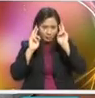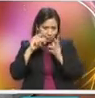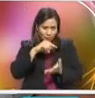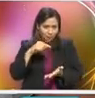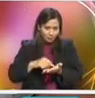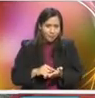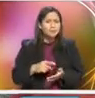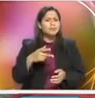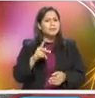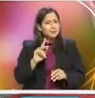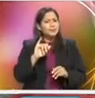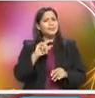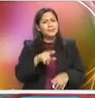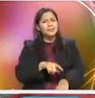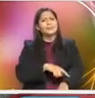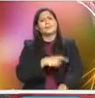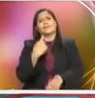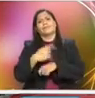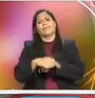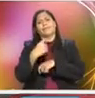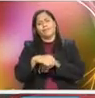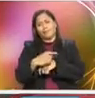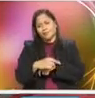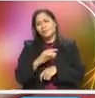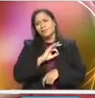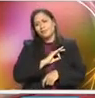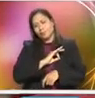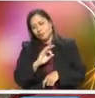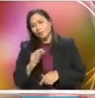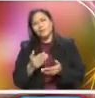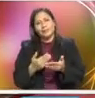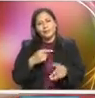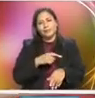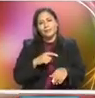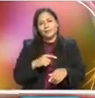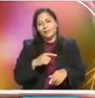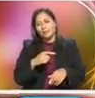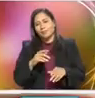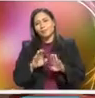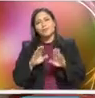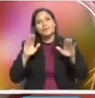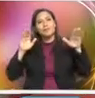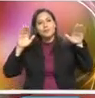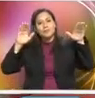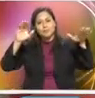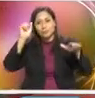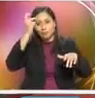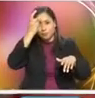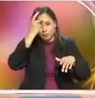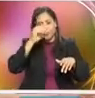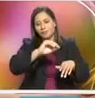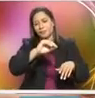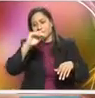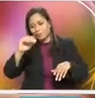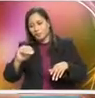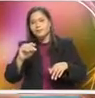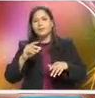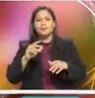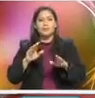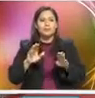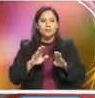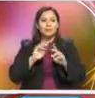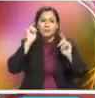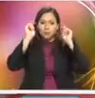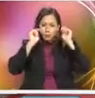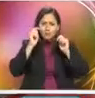zona, pero sí es largo el camino, sería bueno tomarse un buen tiempo, o en todo caso volar a San Luis y de ahí moverse en alguno de estos